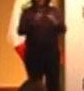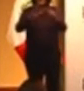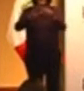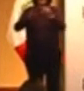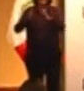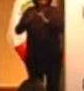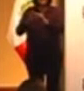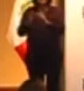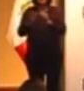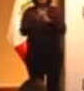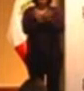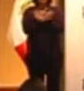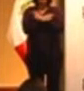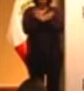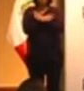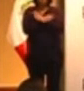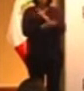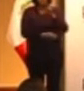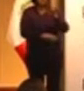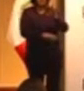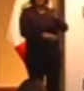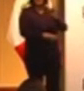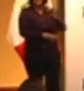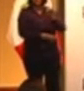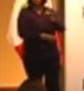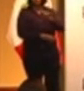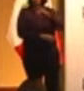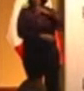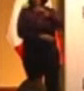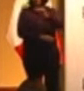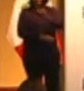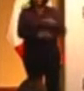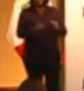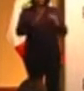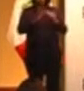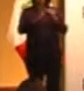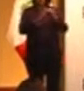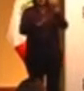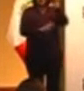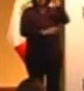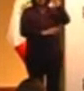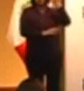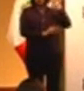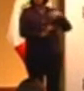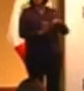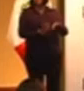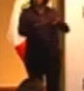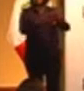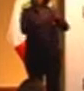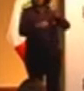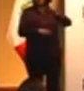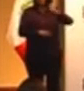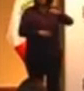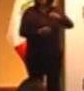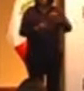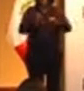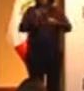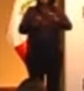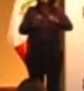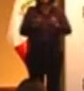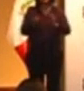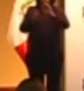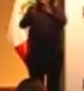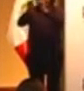Museo Ricardo Palma, que es una casa emblemática que necesita pues de algunos